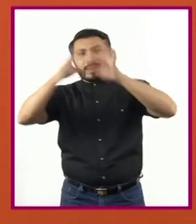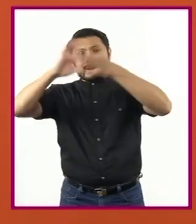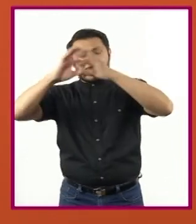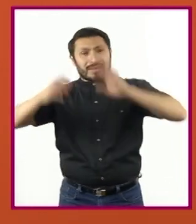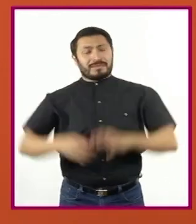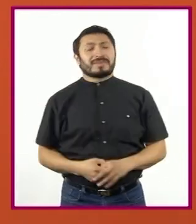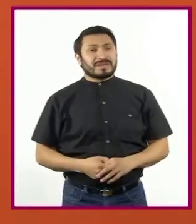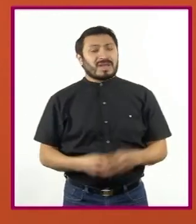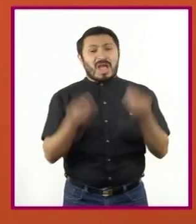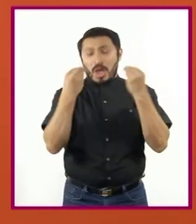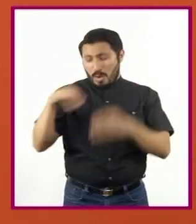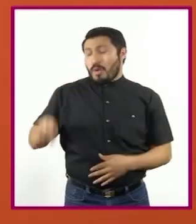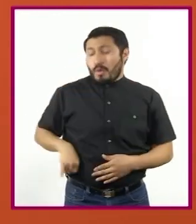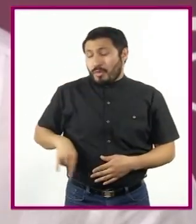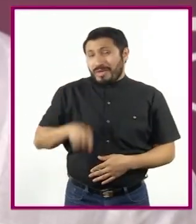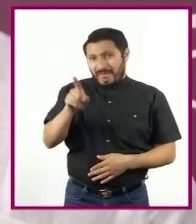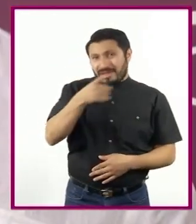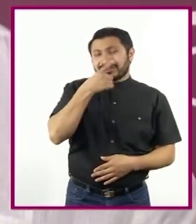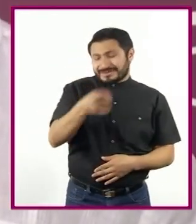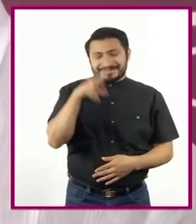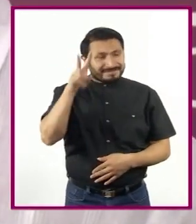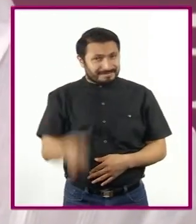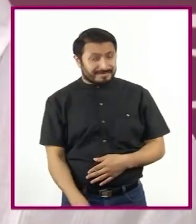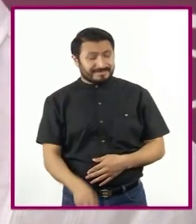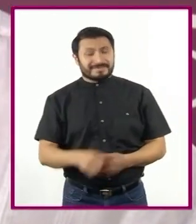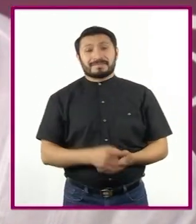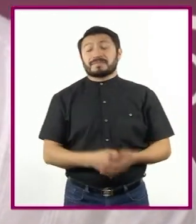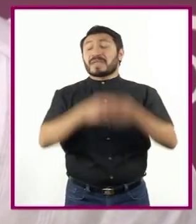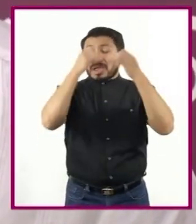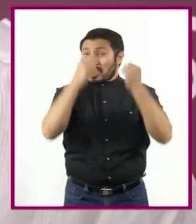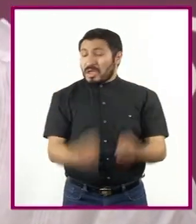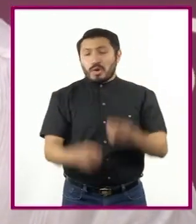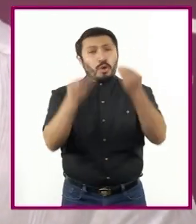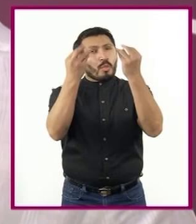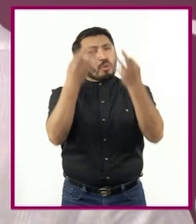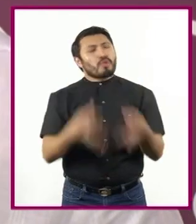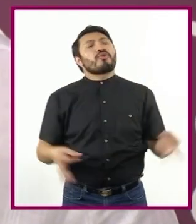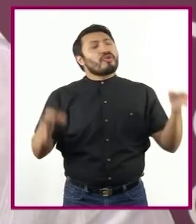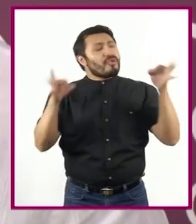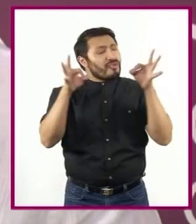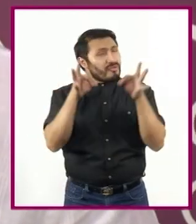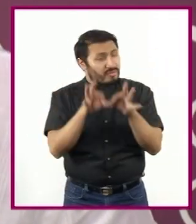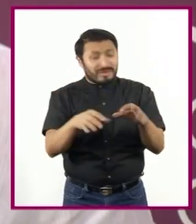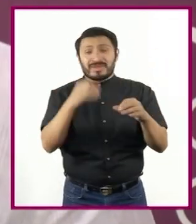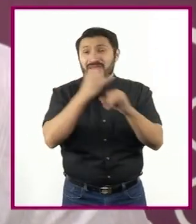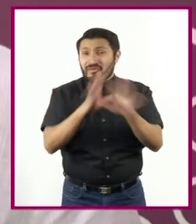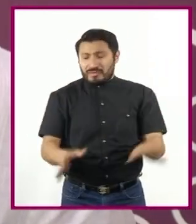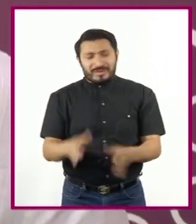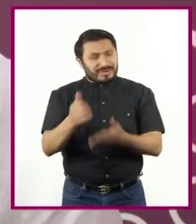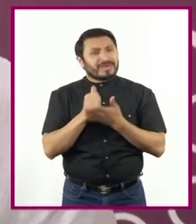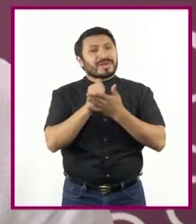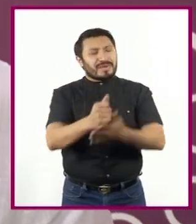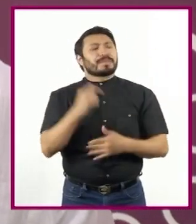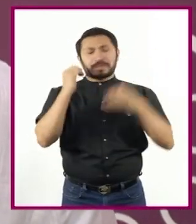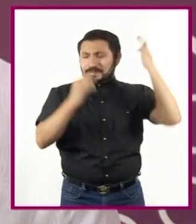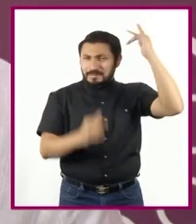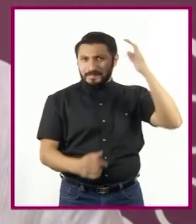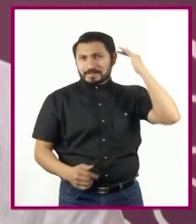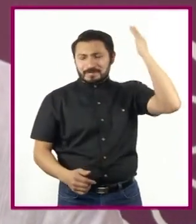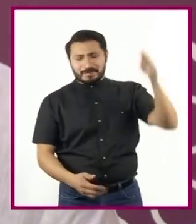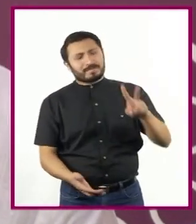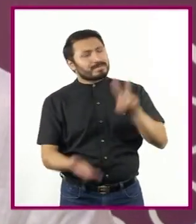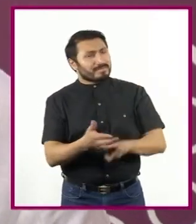Muy interesante lo que dices, Roberto. Sin duda, es una gran información que nos invita a reflexionar y a valorar el